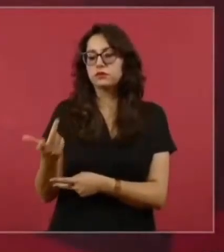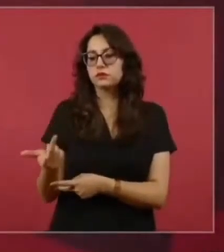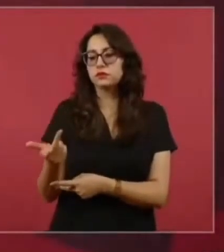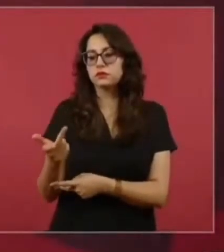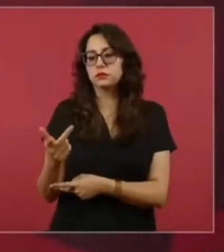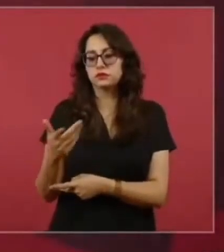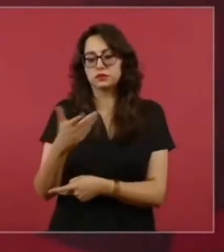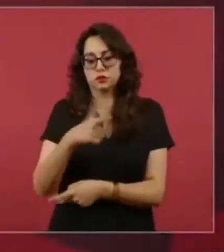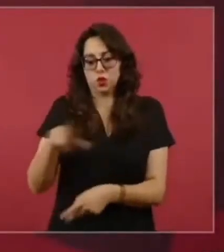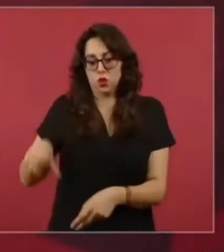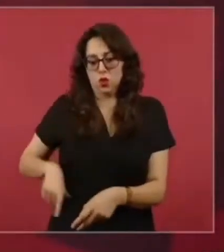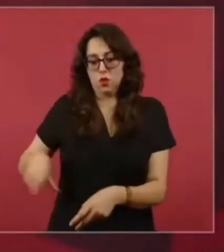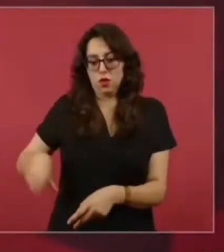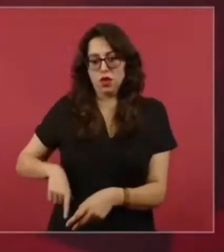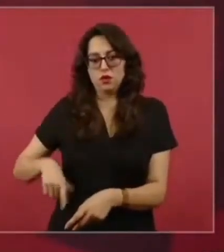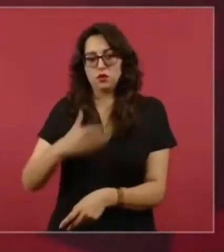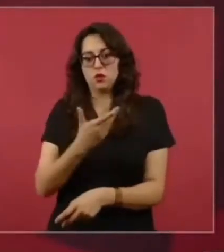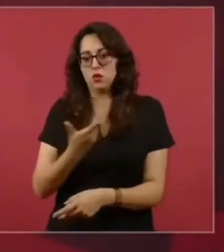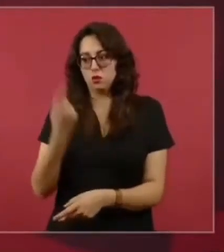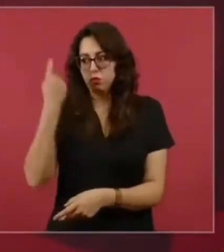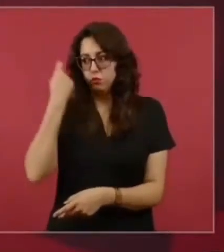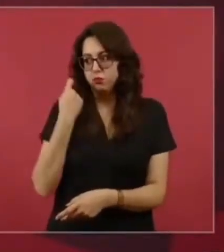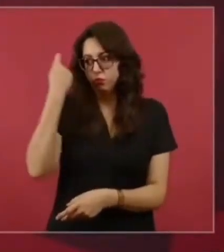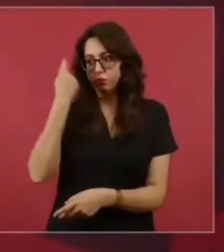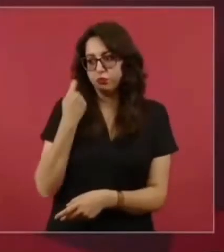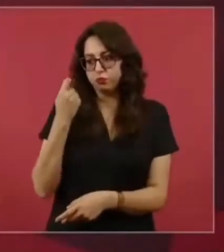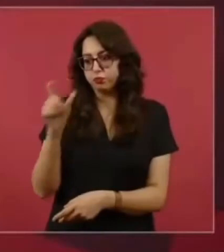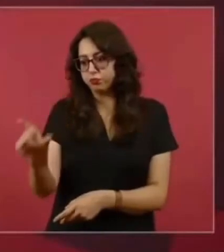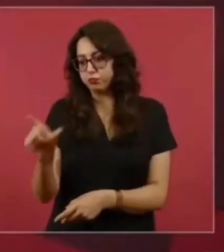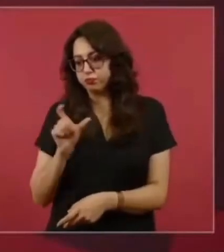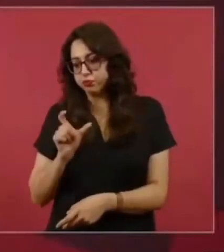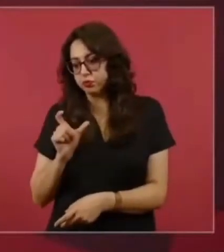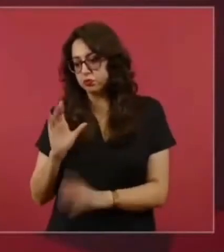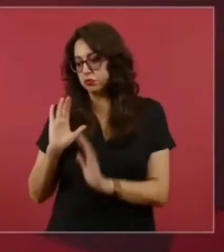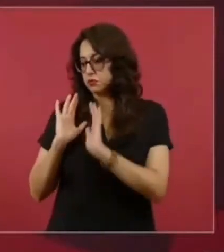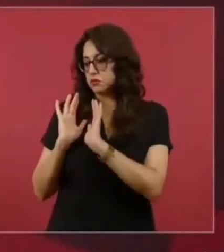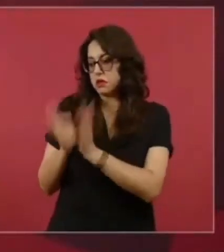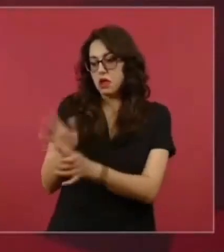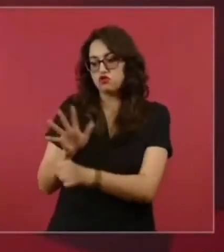Y de eso voy a vivir, porque no soy millonario.